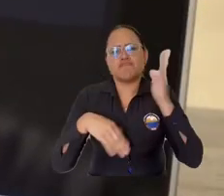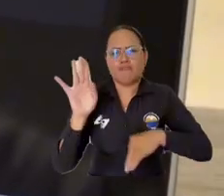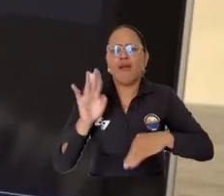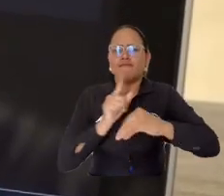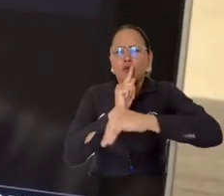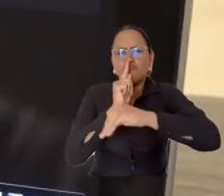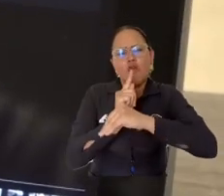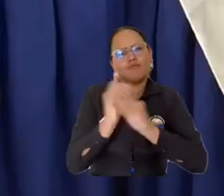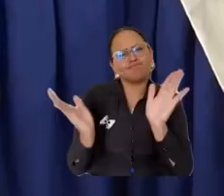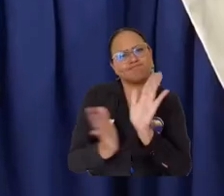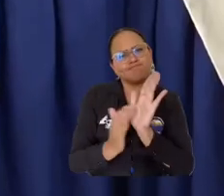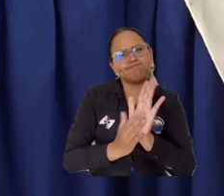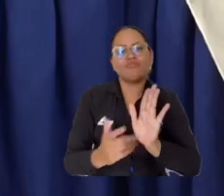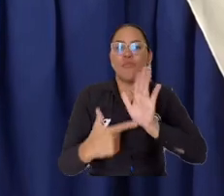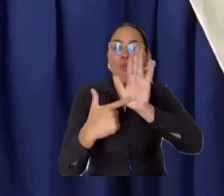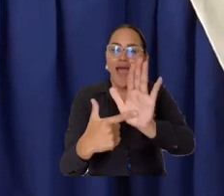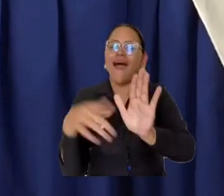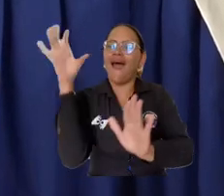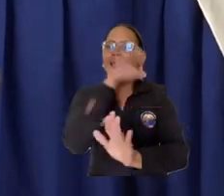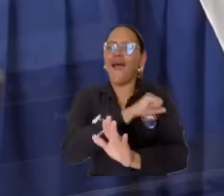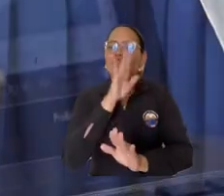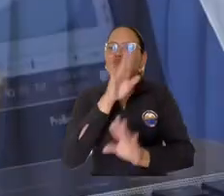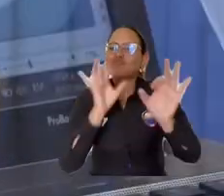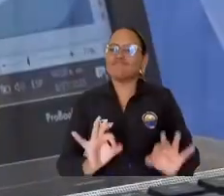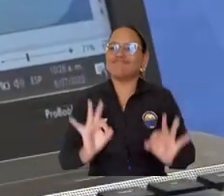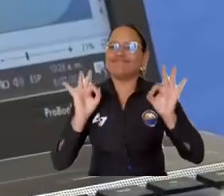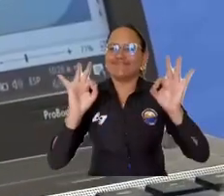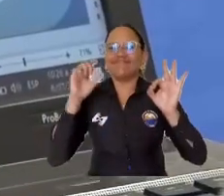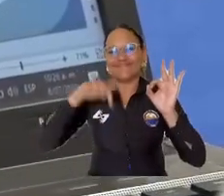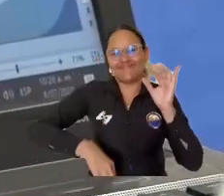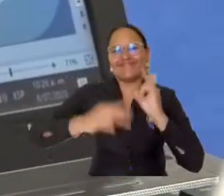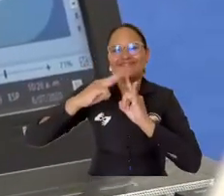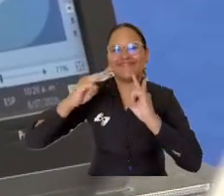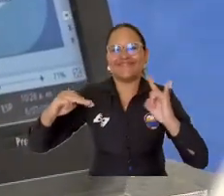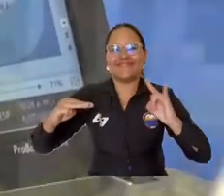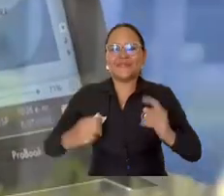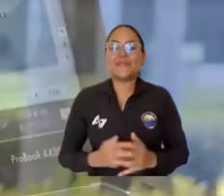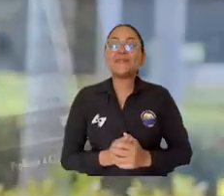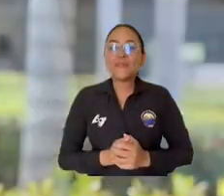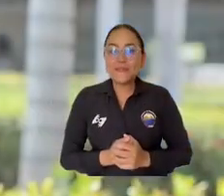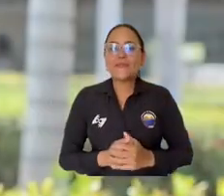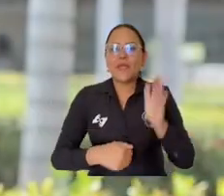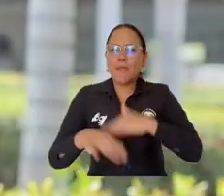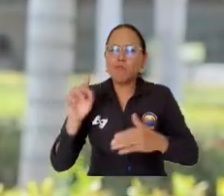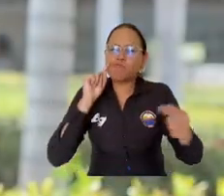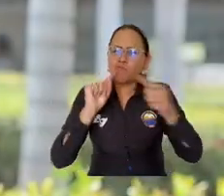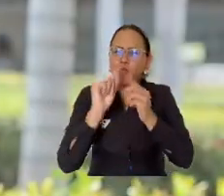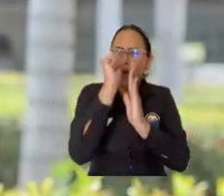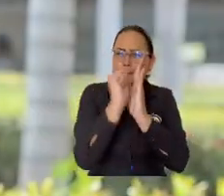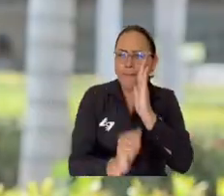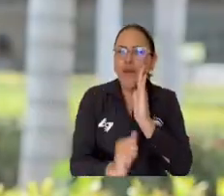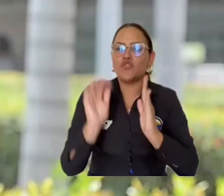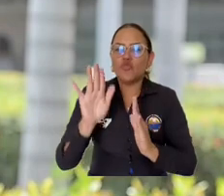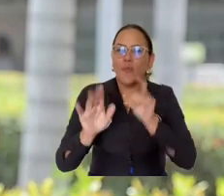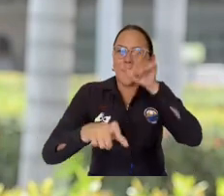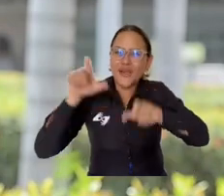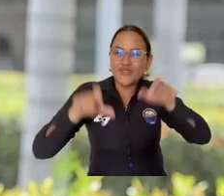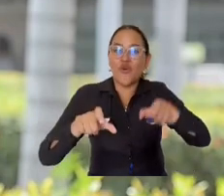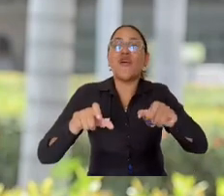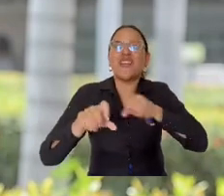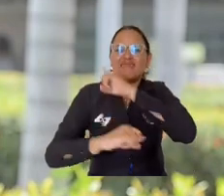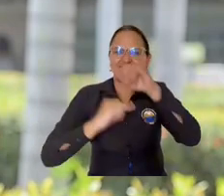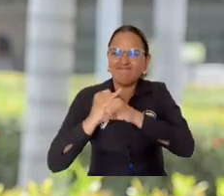que sustentará la facultad y que demuestran los altos estándares de calidad en la universidad. Tendremos una agenda con los pares